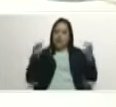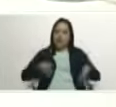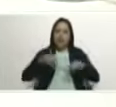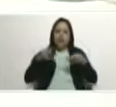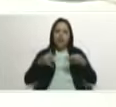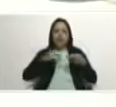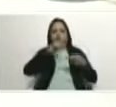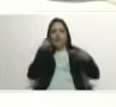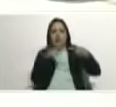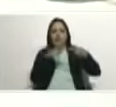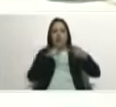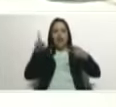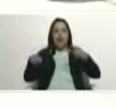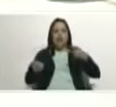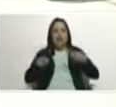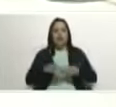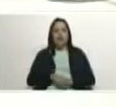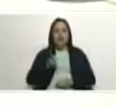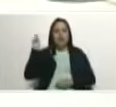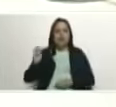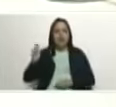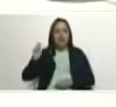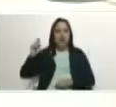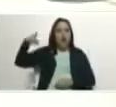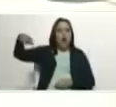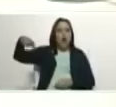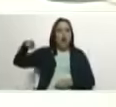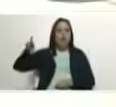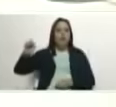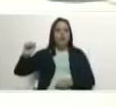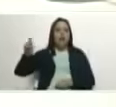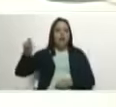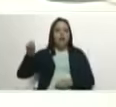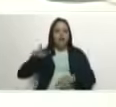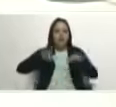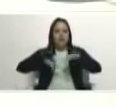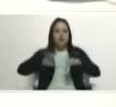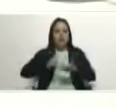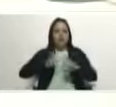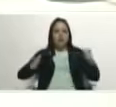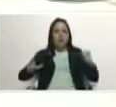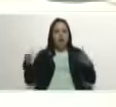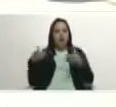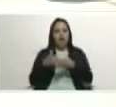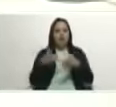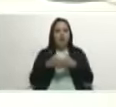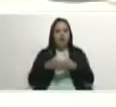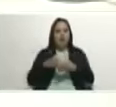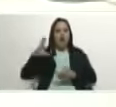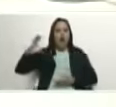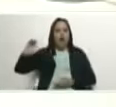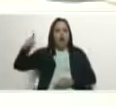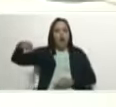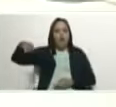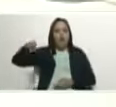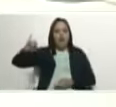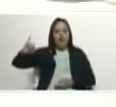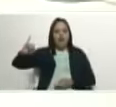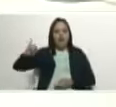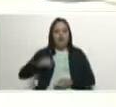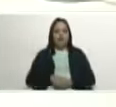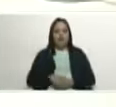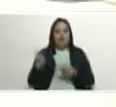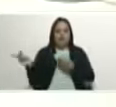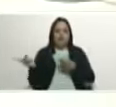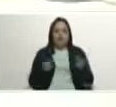El diputado Juan Carlos Alvarado Prato, secretario general del Partido Social Cristiano COPEI,